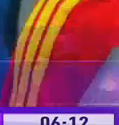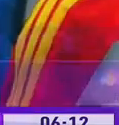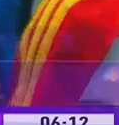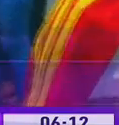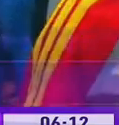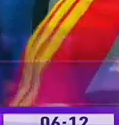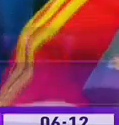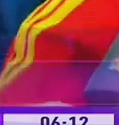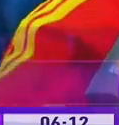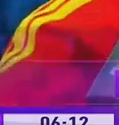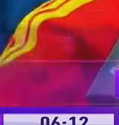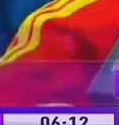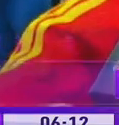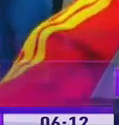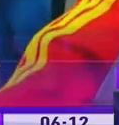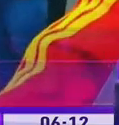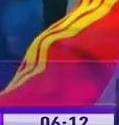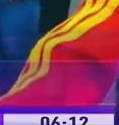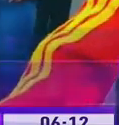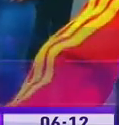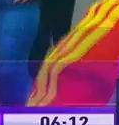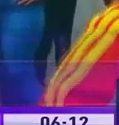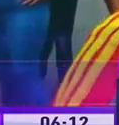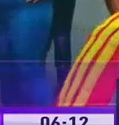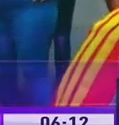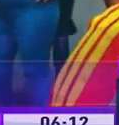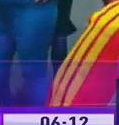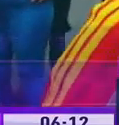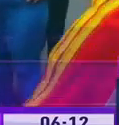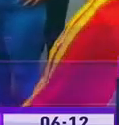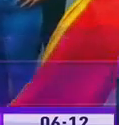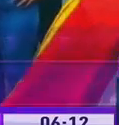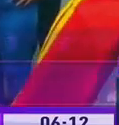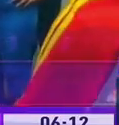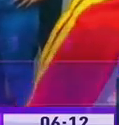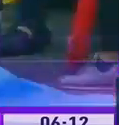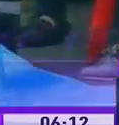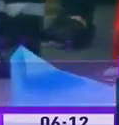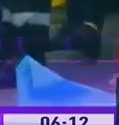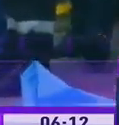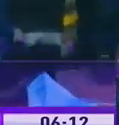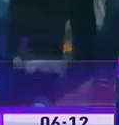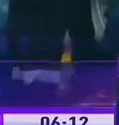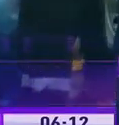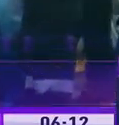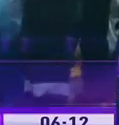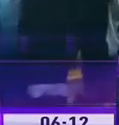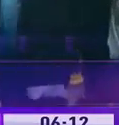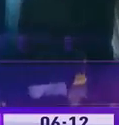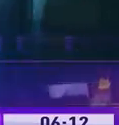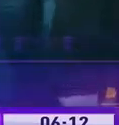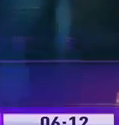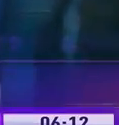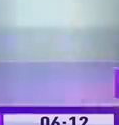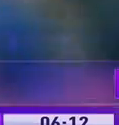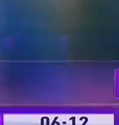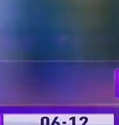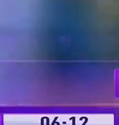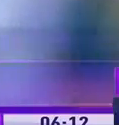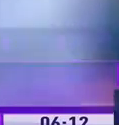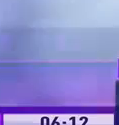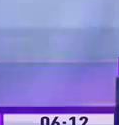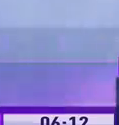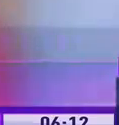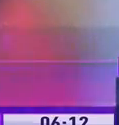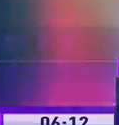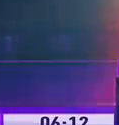y más de 15 resultaron heridas en un accidente de tránsito registrado en la provincia de Sáchira. También al retornar, en Quevedo, una familia venezolana